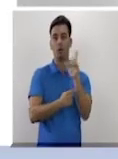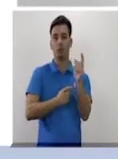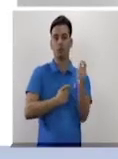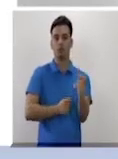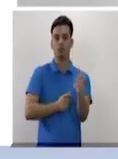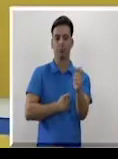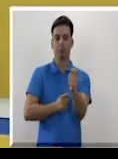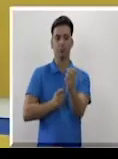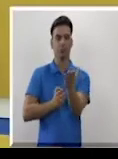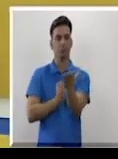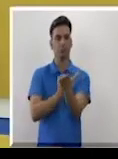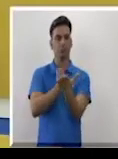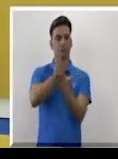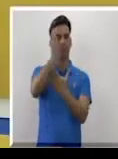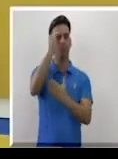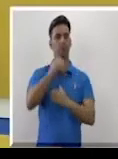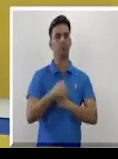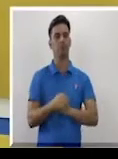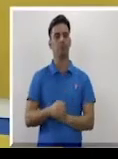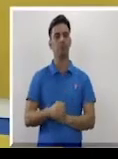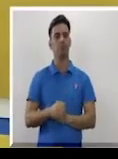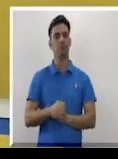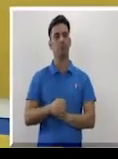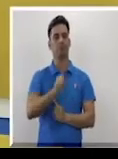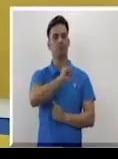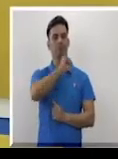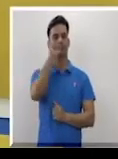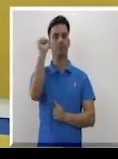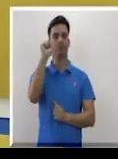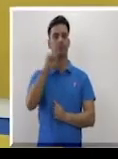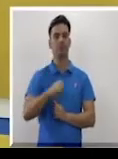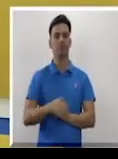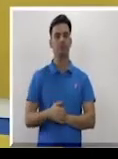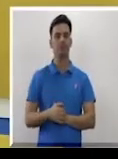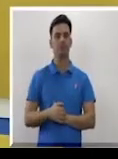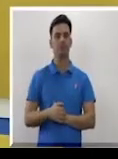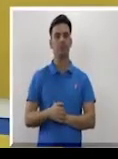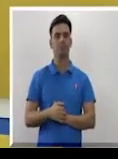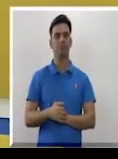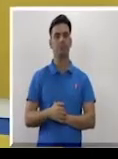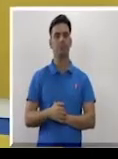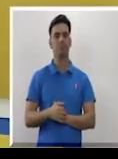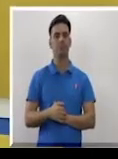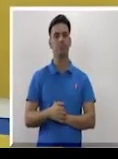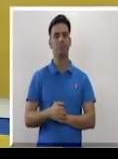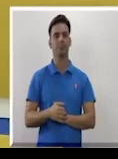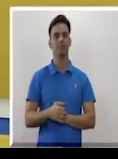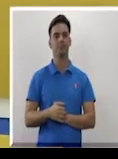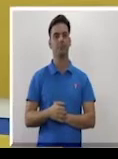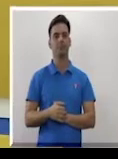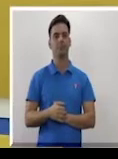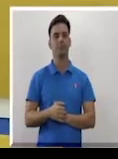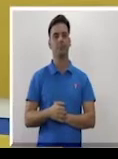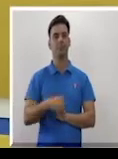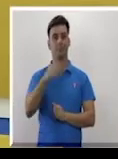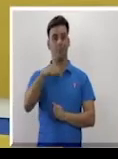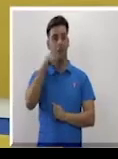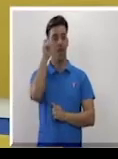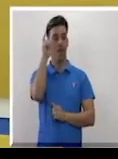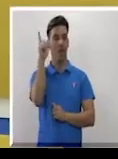perseverancia. Hay un dicho que dice por ahí, el que persevera, triunfa. Y esa es nuestra